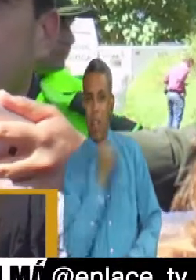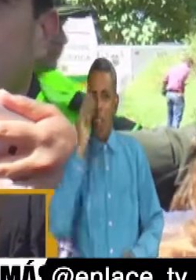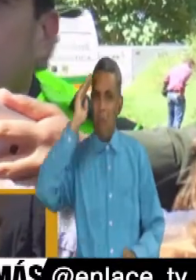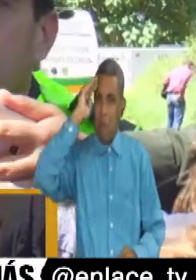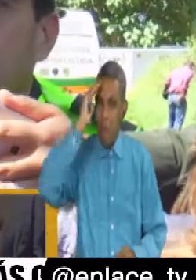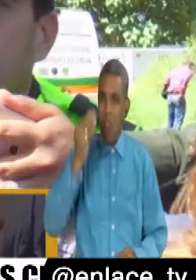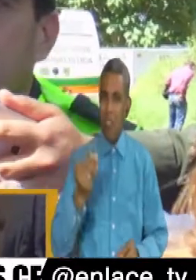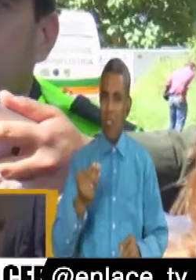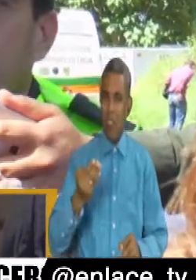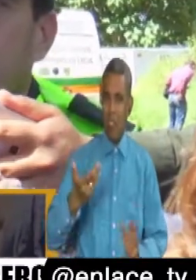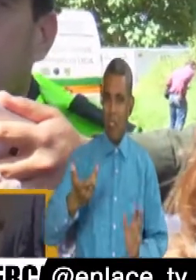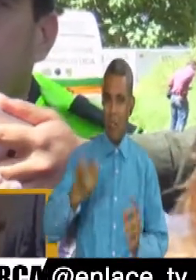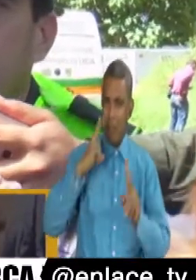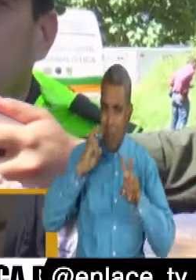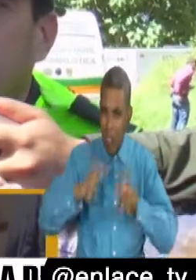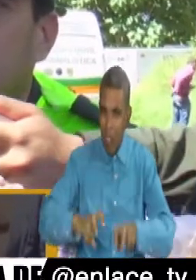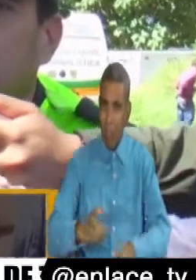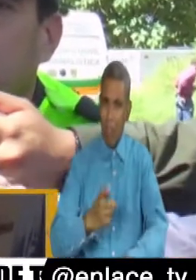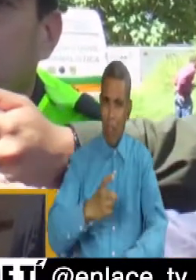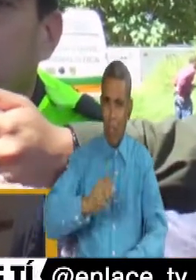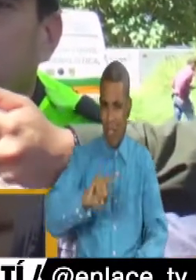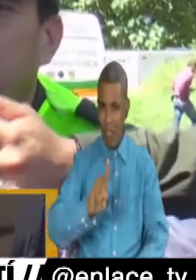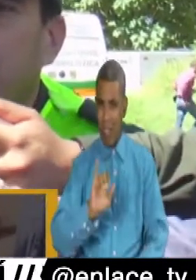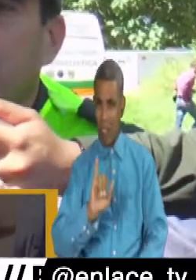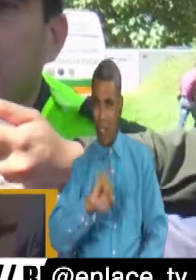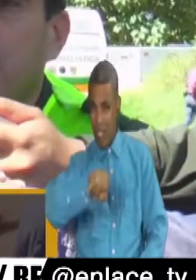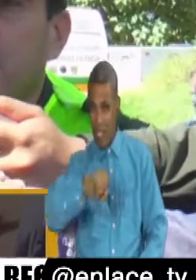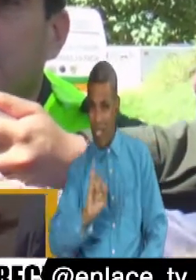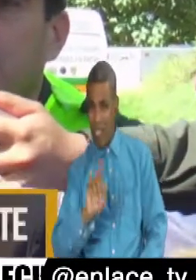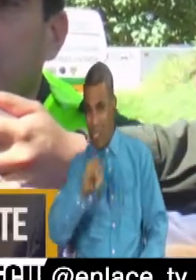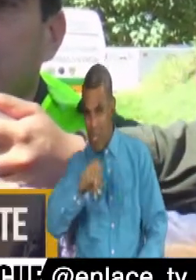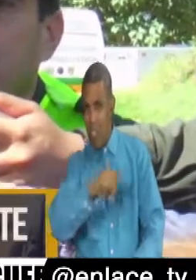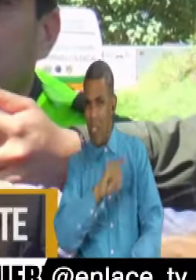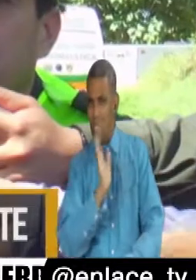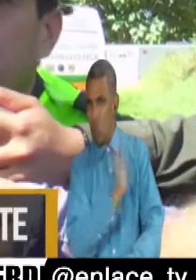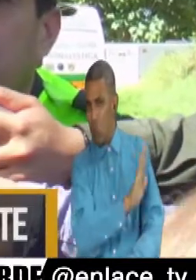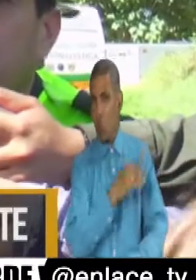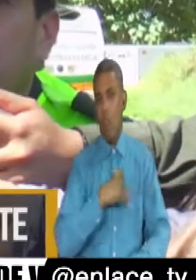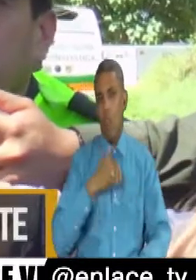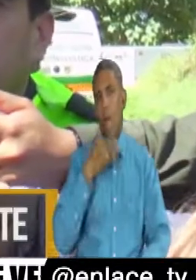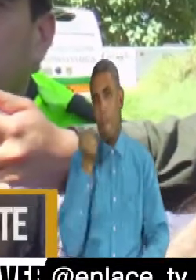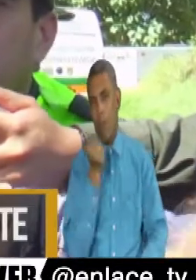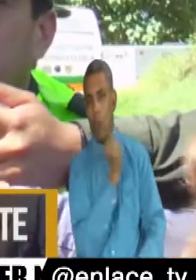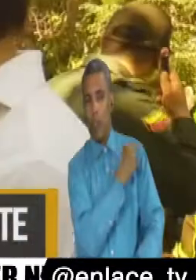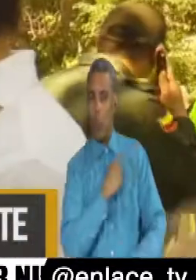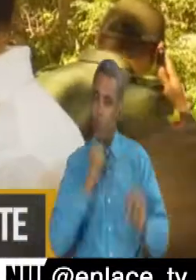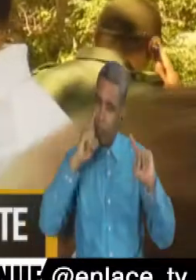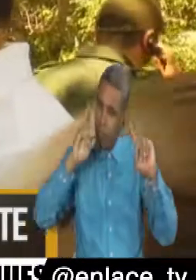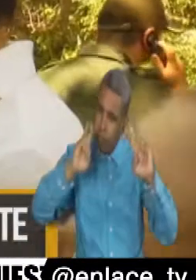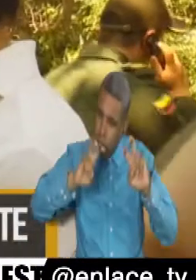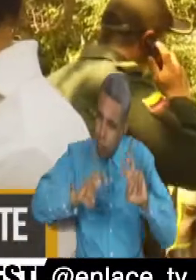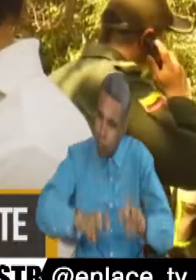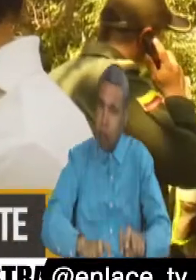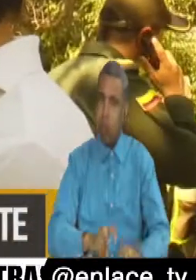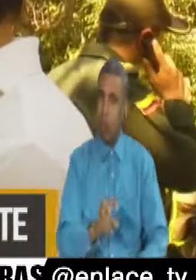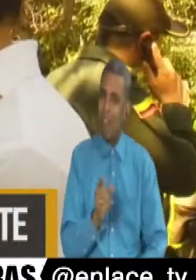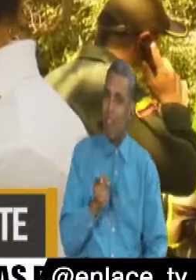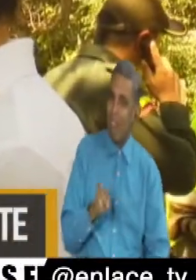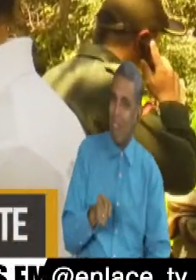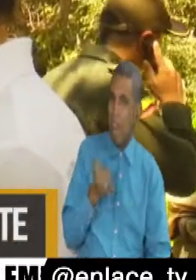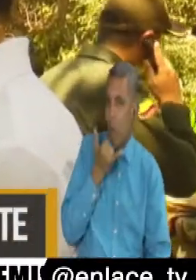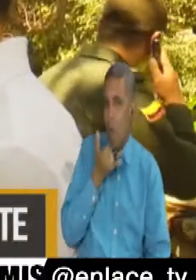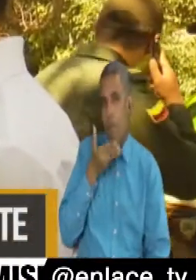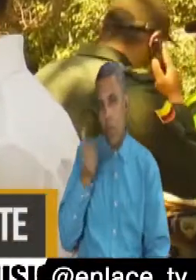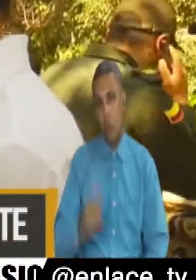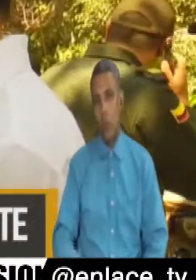dos vehículos de servicio público de transporte, le corresponde en primera instancia a la Dirección de Tránsito y Transporte. Lo propio hizo el gobernador de Santander,